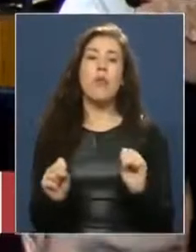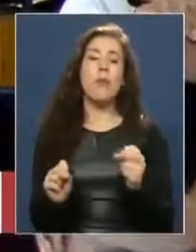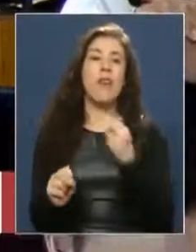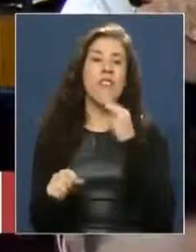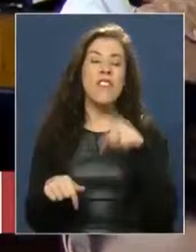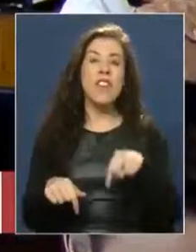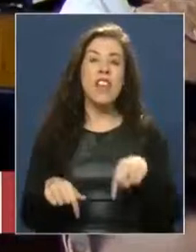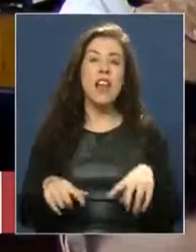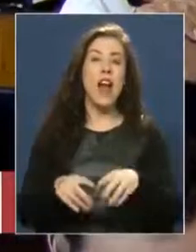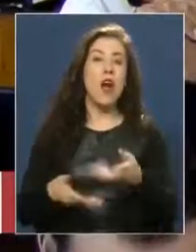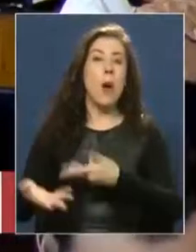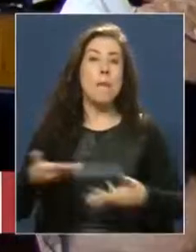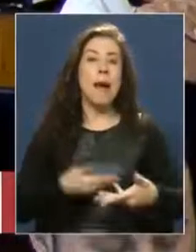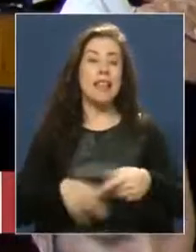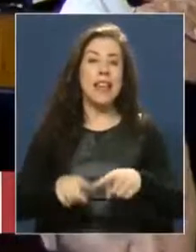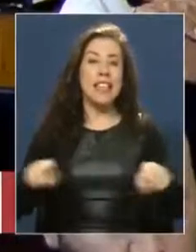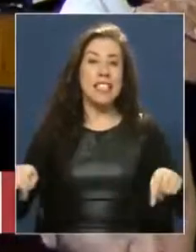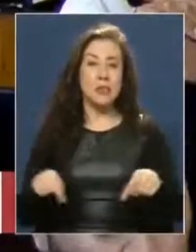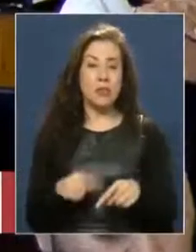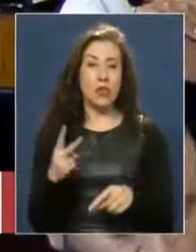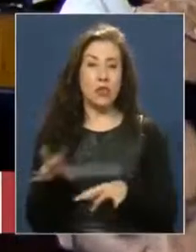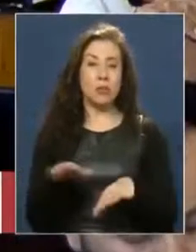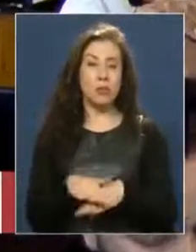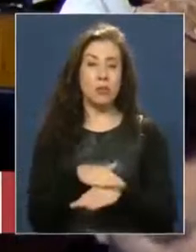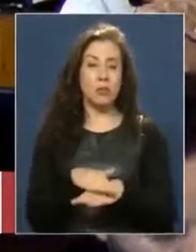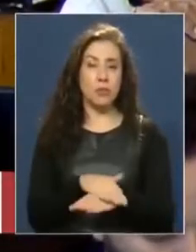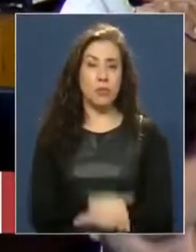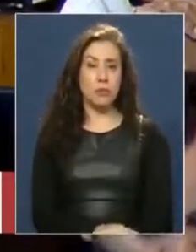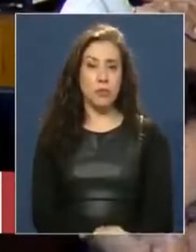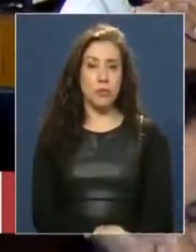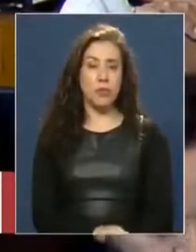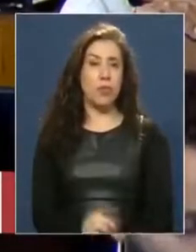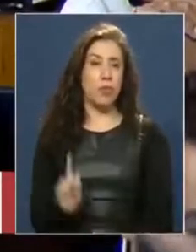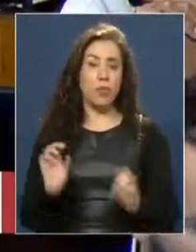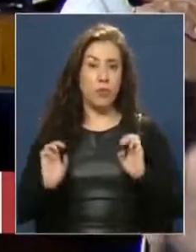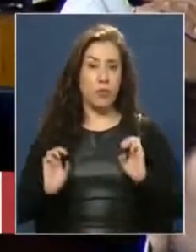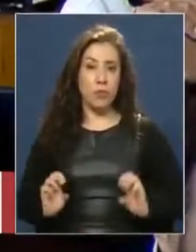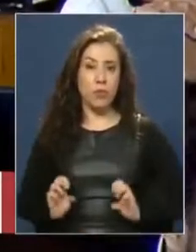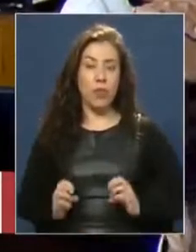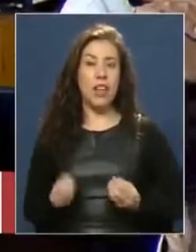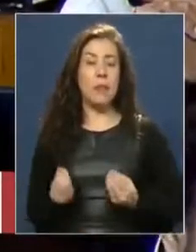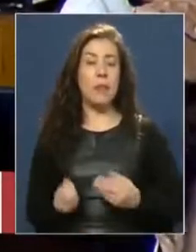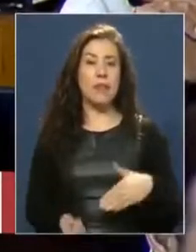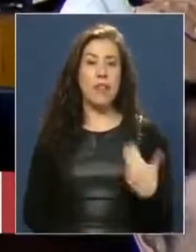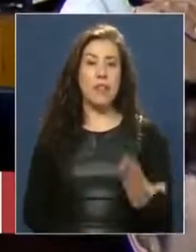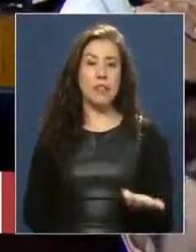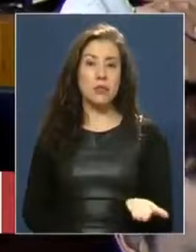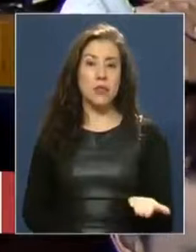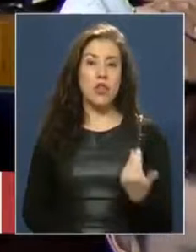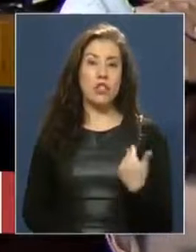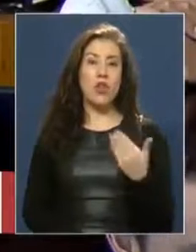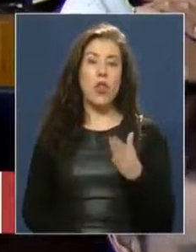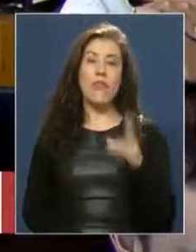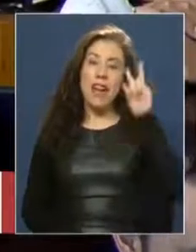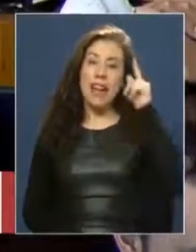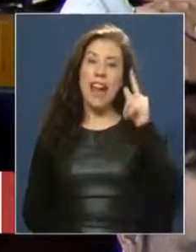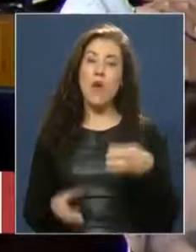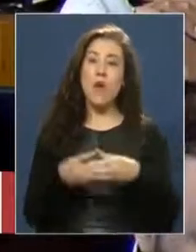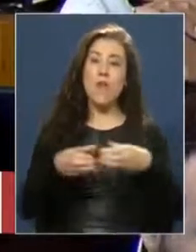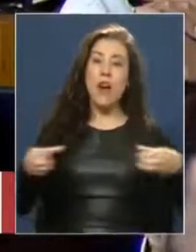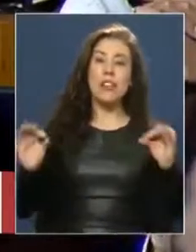el espacio. Esto por dos cosas fundamentales. Por una parte, porque no es ético hacerlo. ¿Qué viene después, presidente? ¿Que yo tenga que crear un